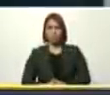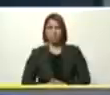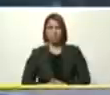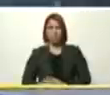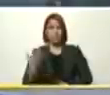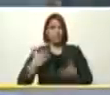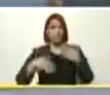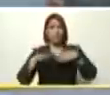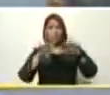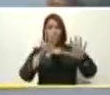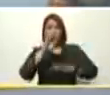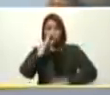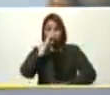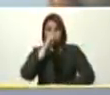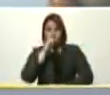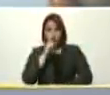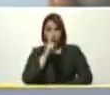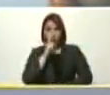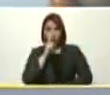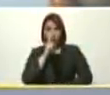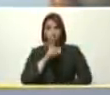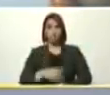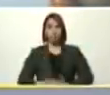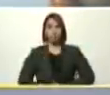pasado 9 años.